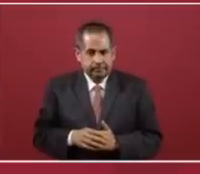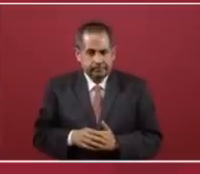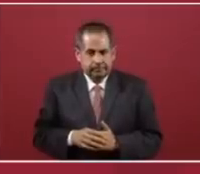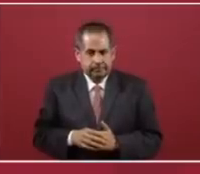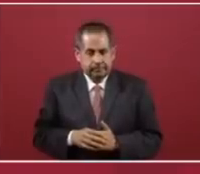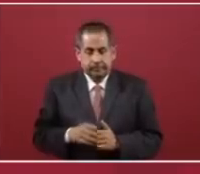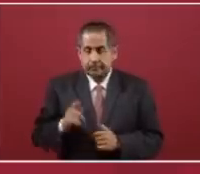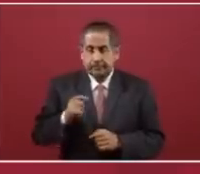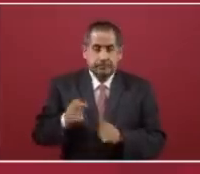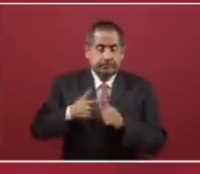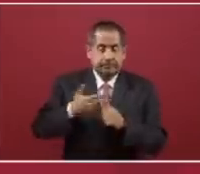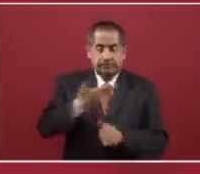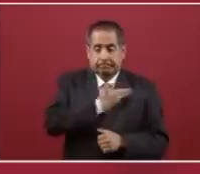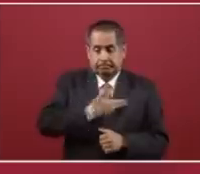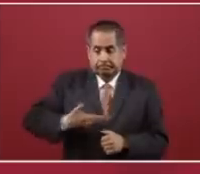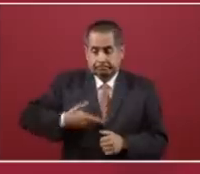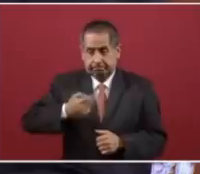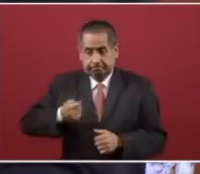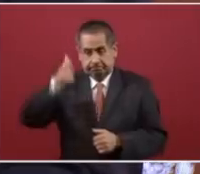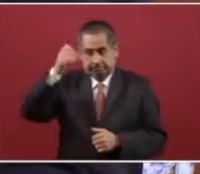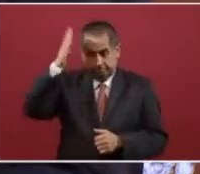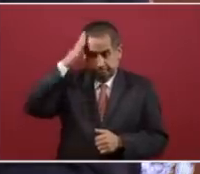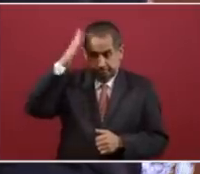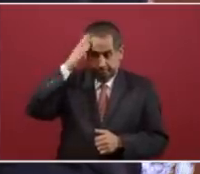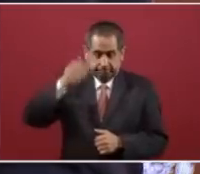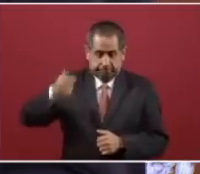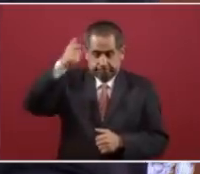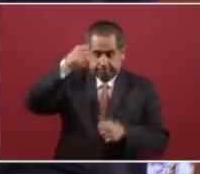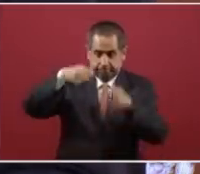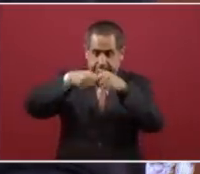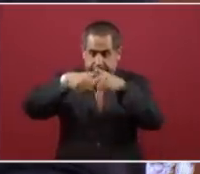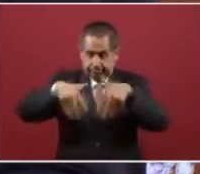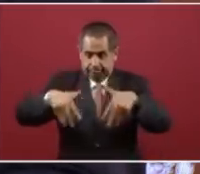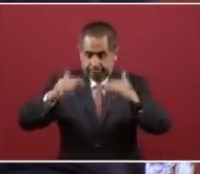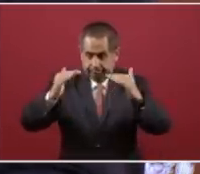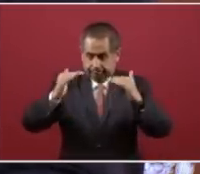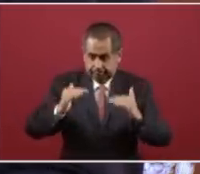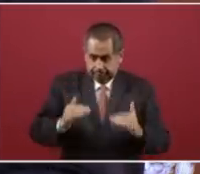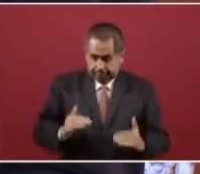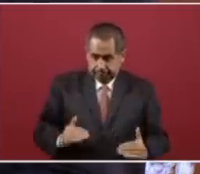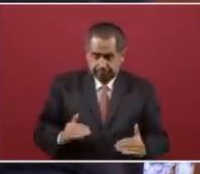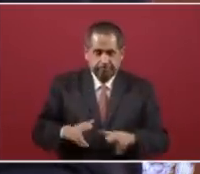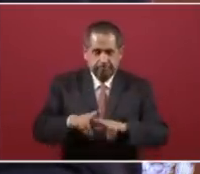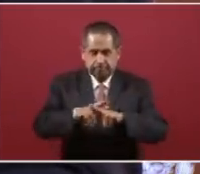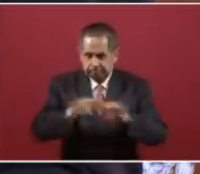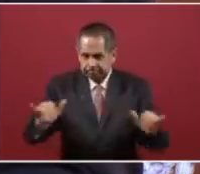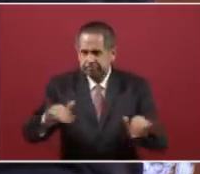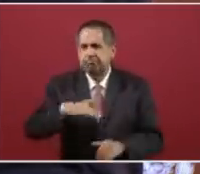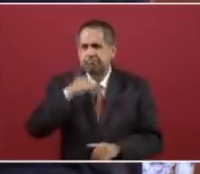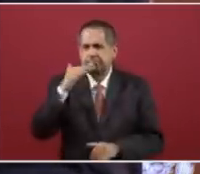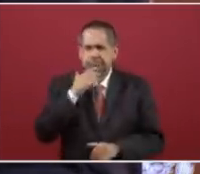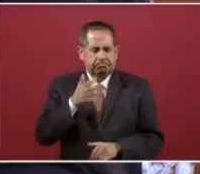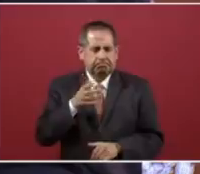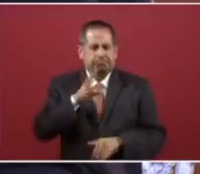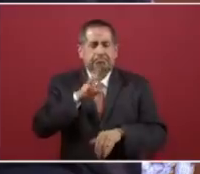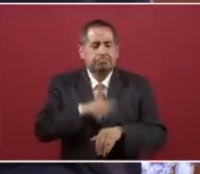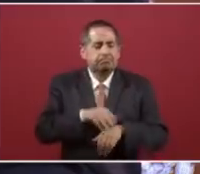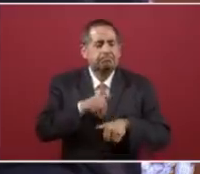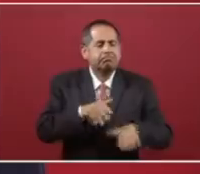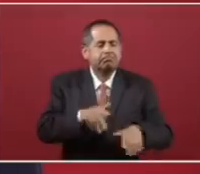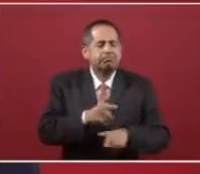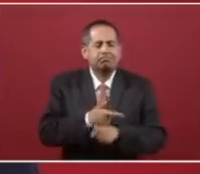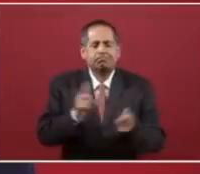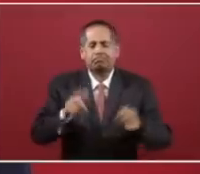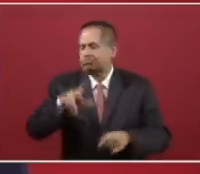la presidencia no se permite ningún acto de corrupción no se